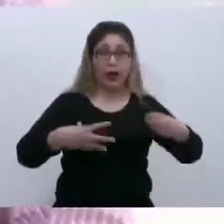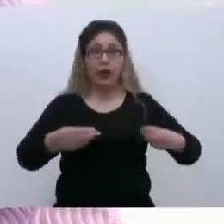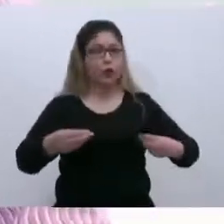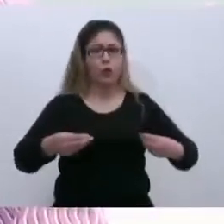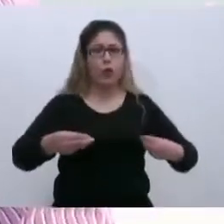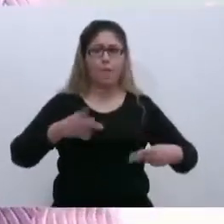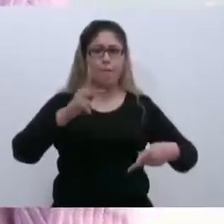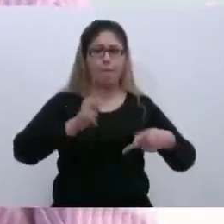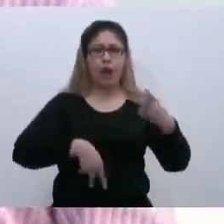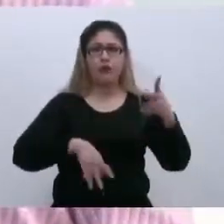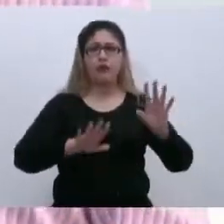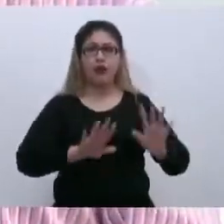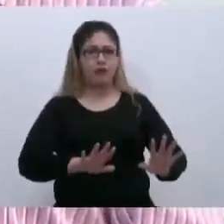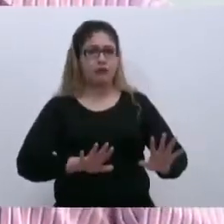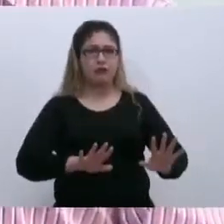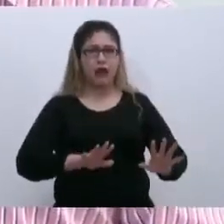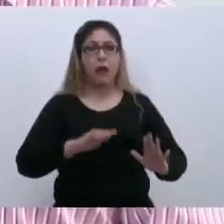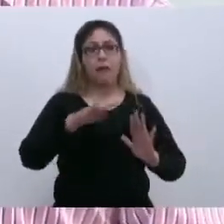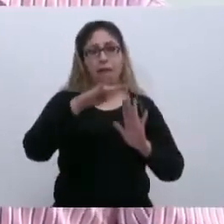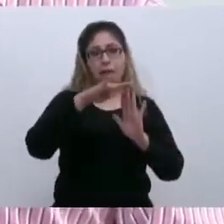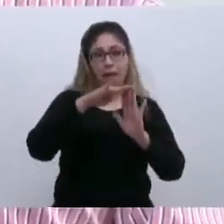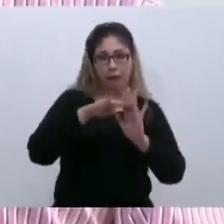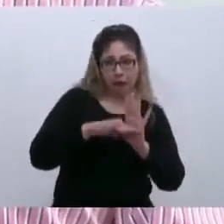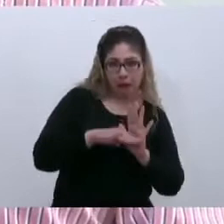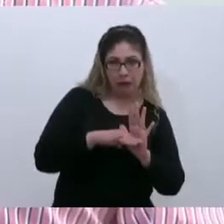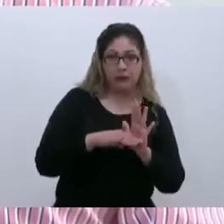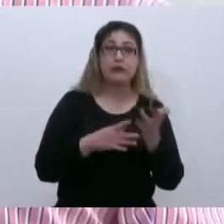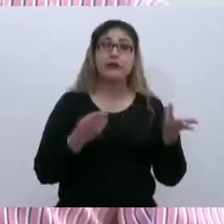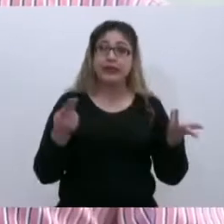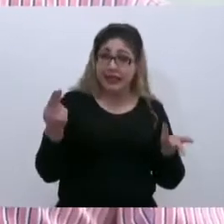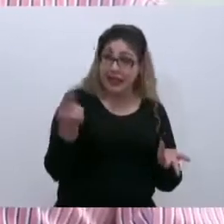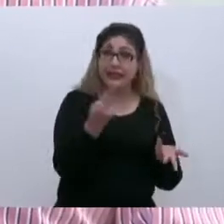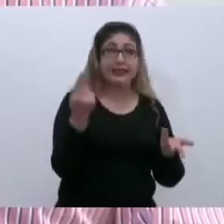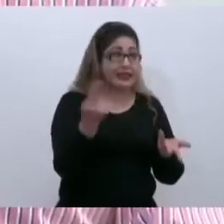vacunar lo más rápido, lo más pronto